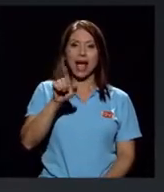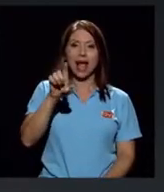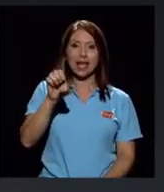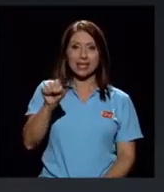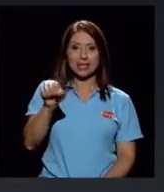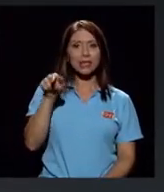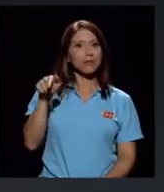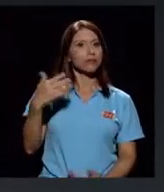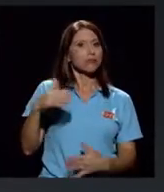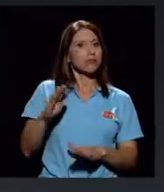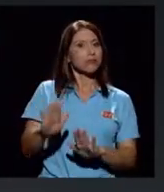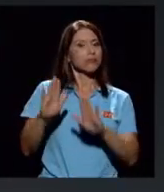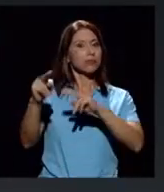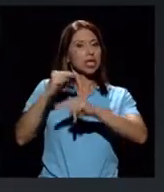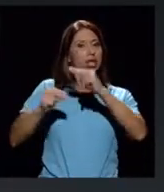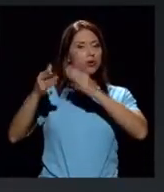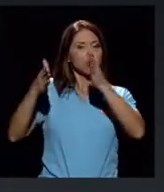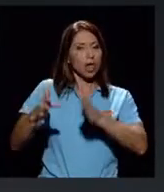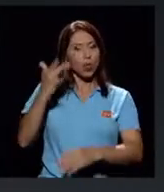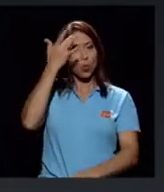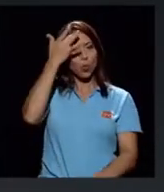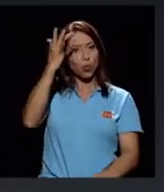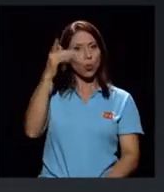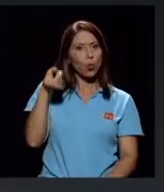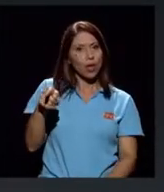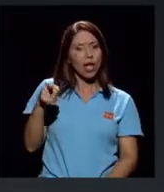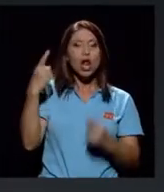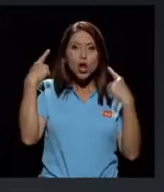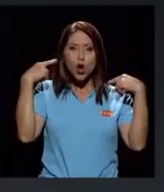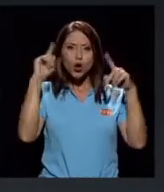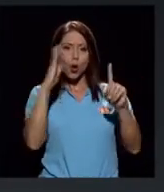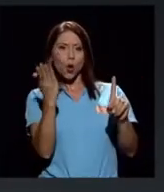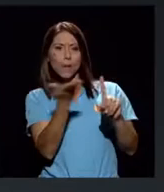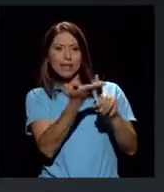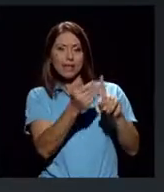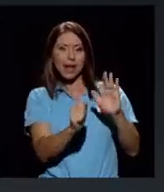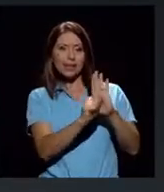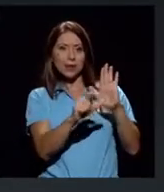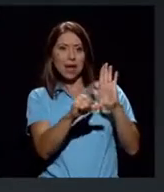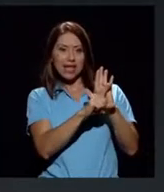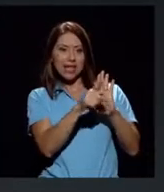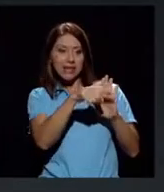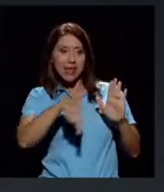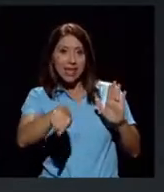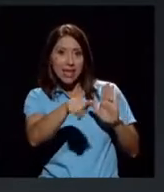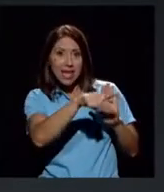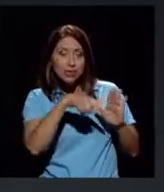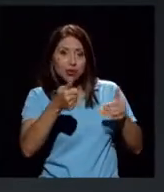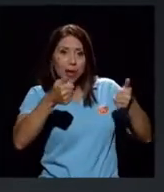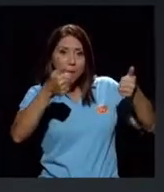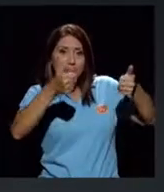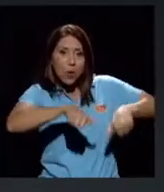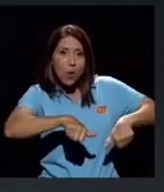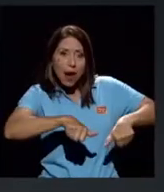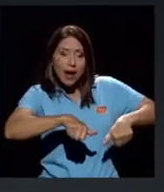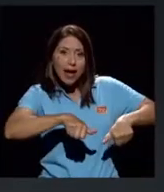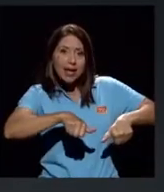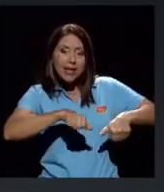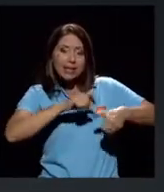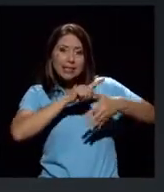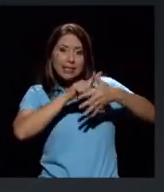negociador y que es un hombre muy inteligente logró convencer a la asamblea legislativa de que aprobaran cinco